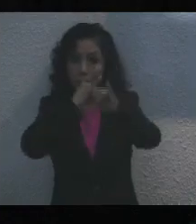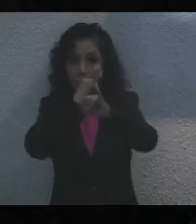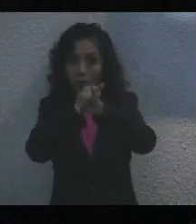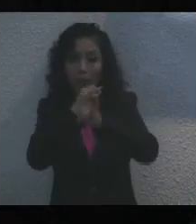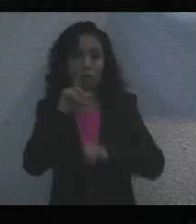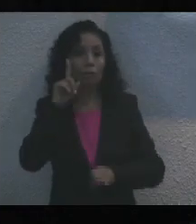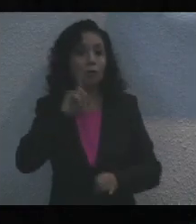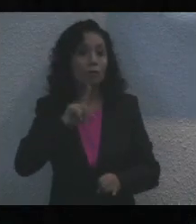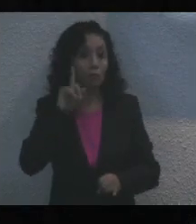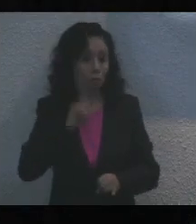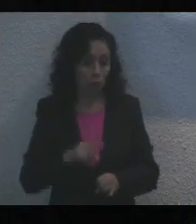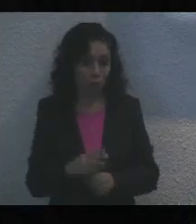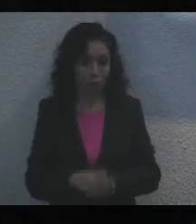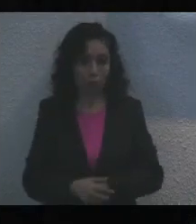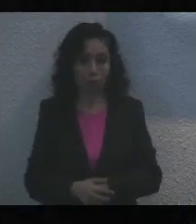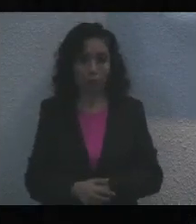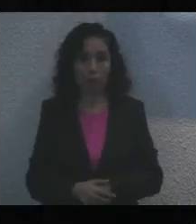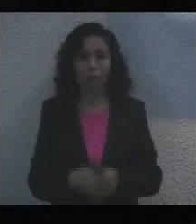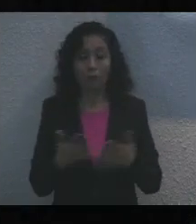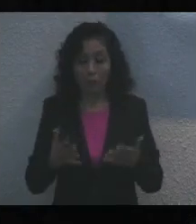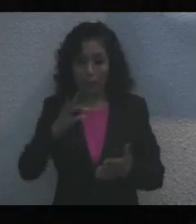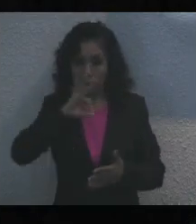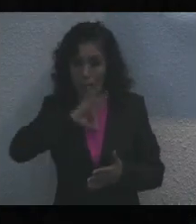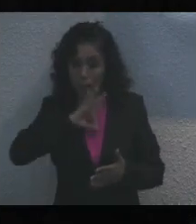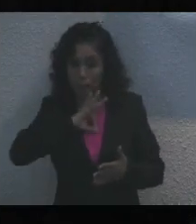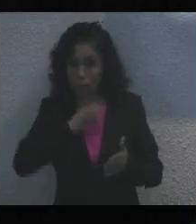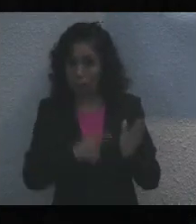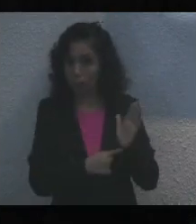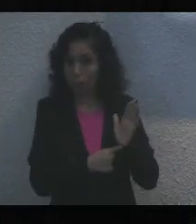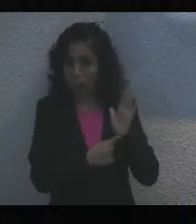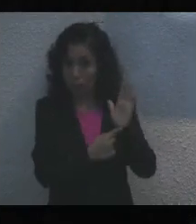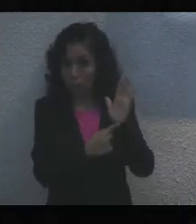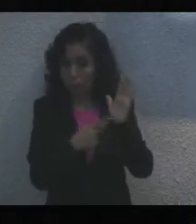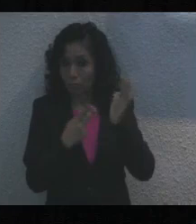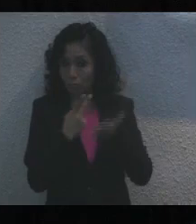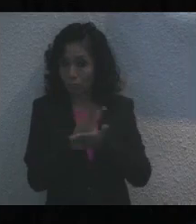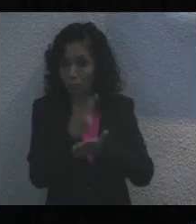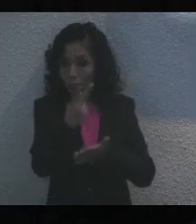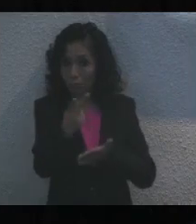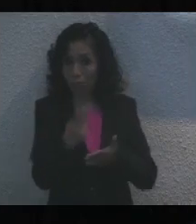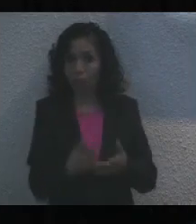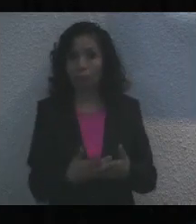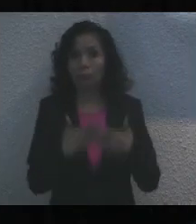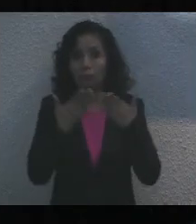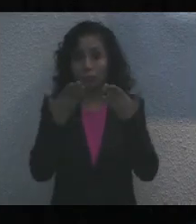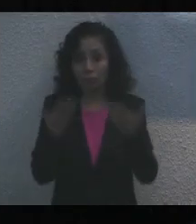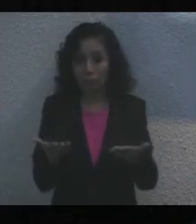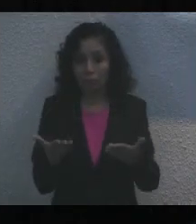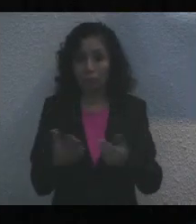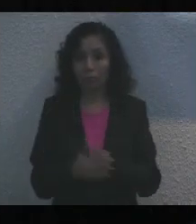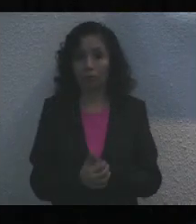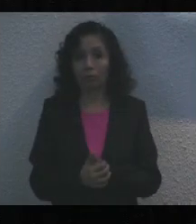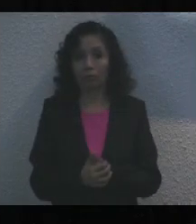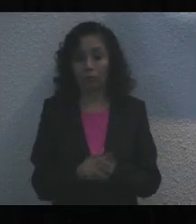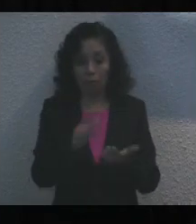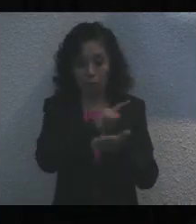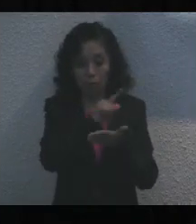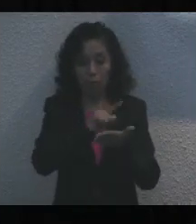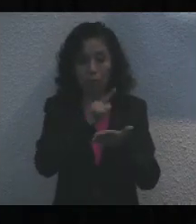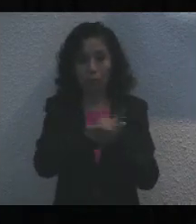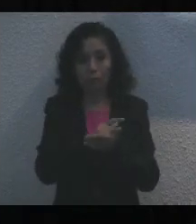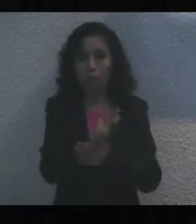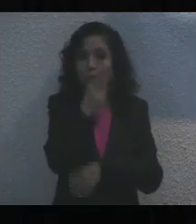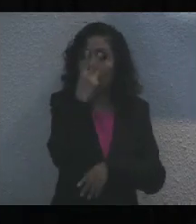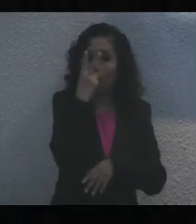Mujer. La presente medalla será otorgada para los efectos del presente decreto cada